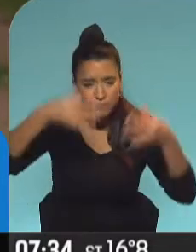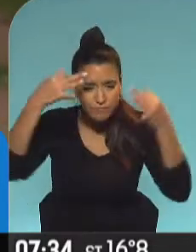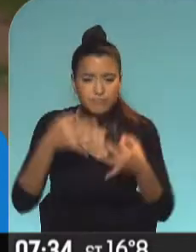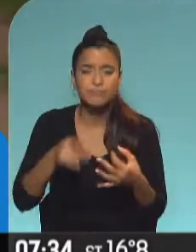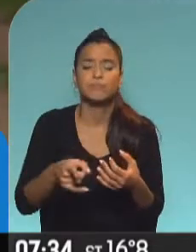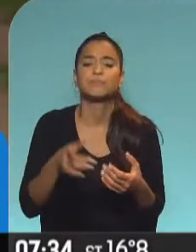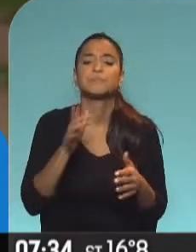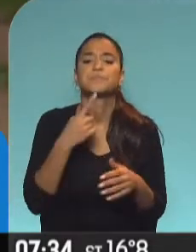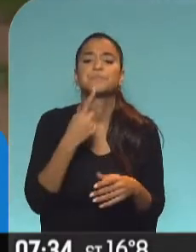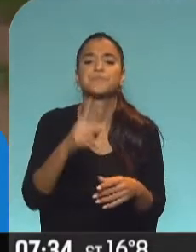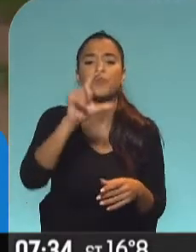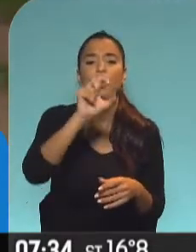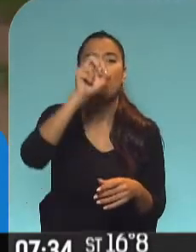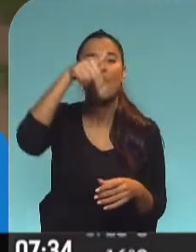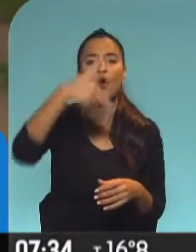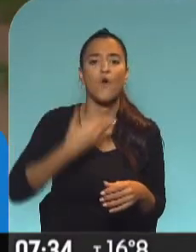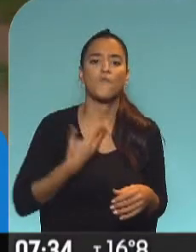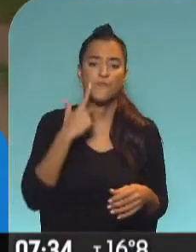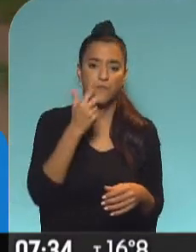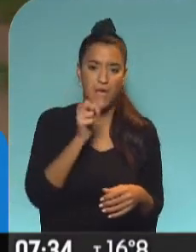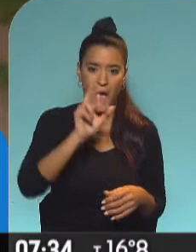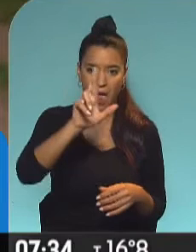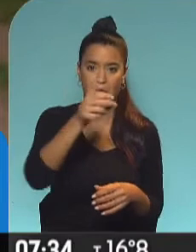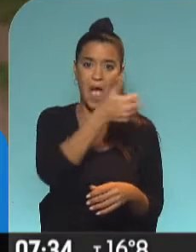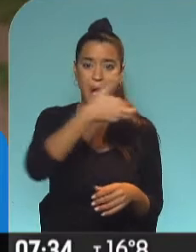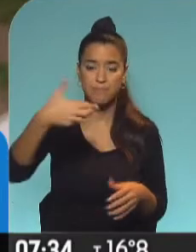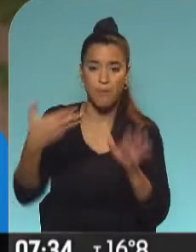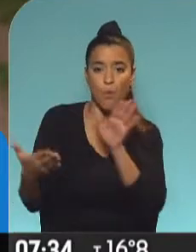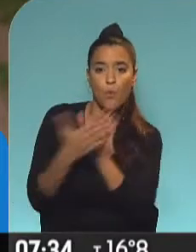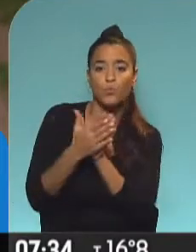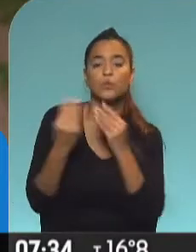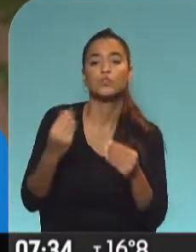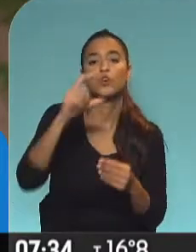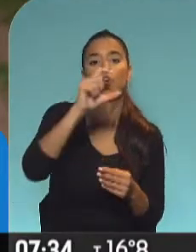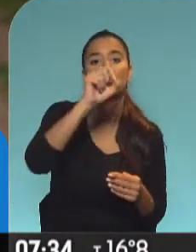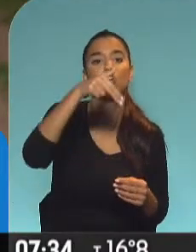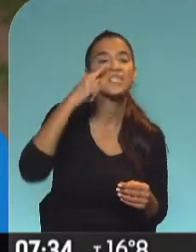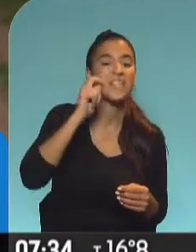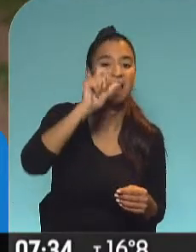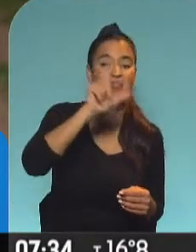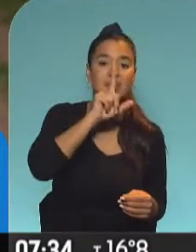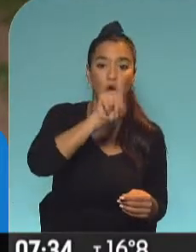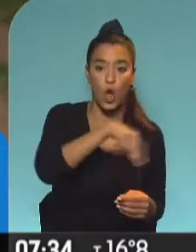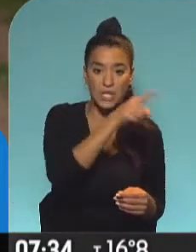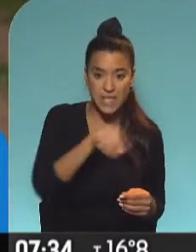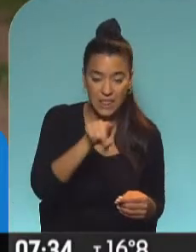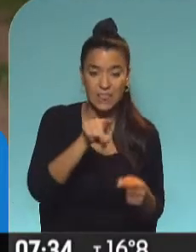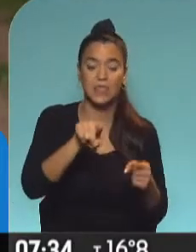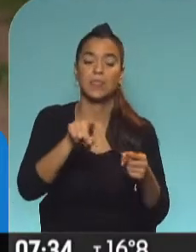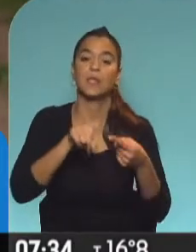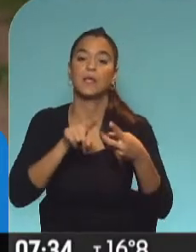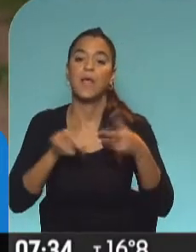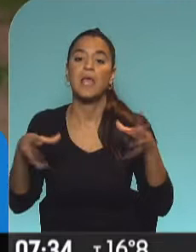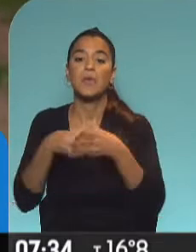a la plataforma Confiar, que es un emprendimiento conjunto entre el CONICET, el equipo